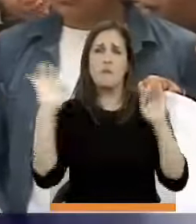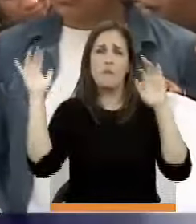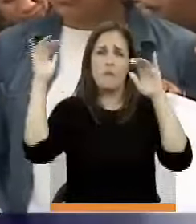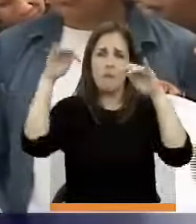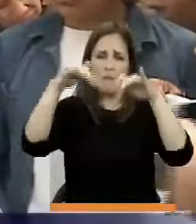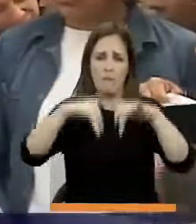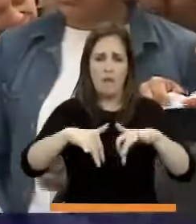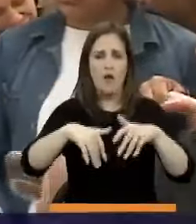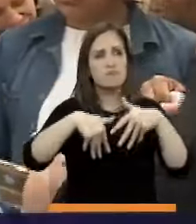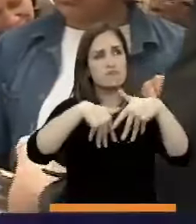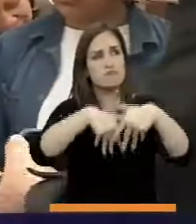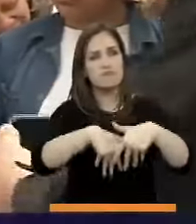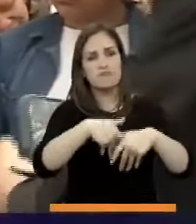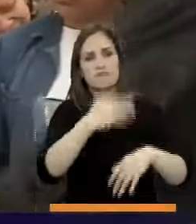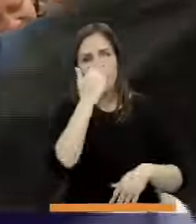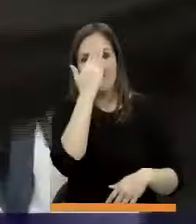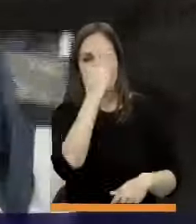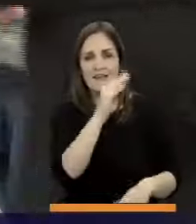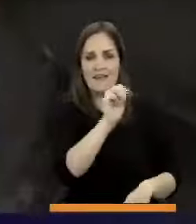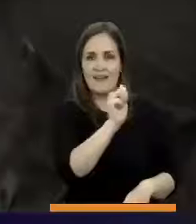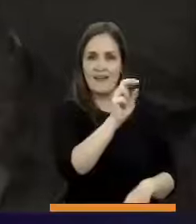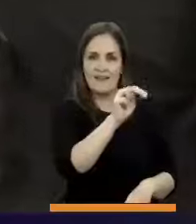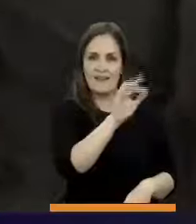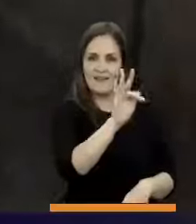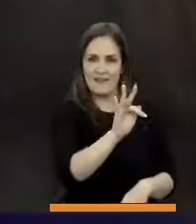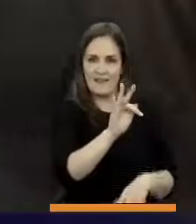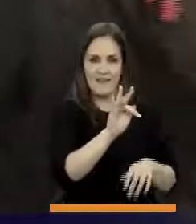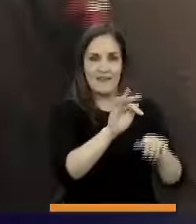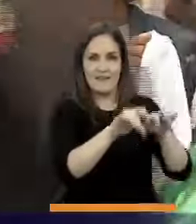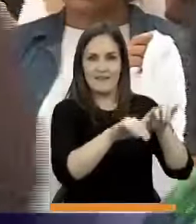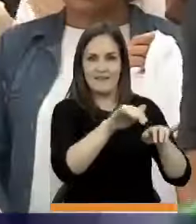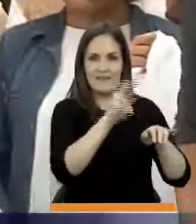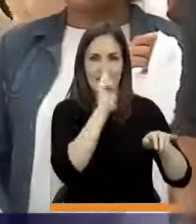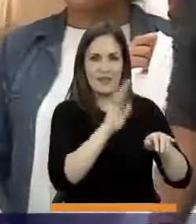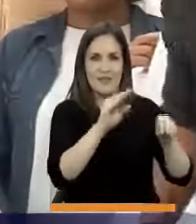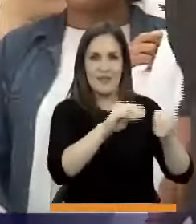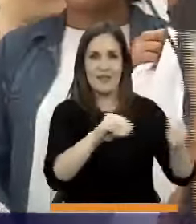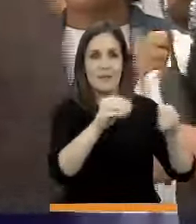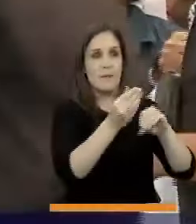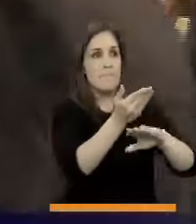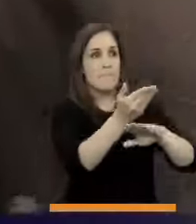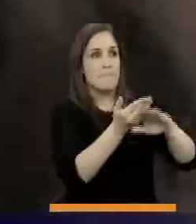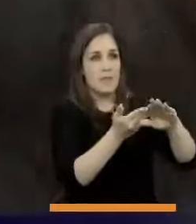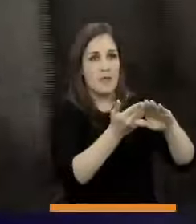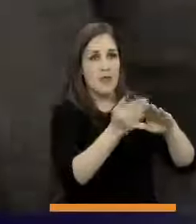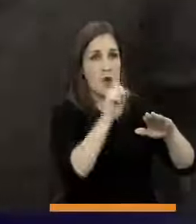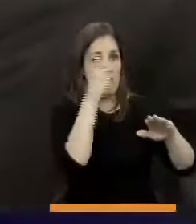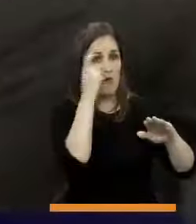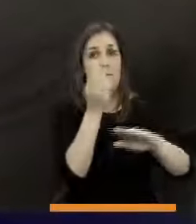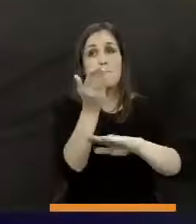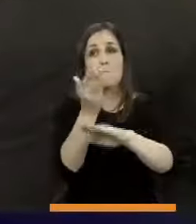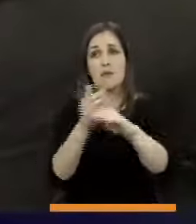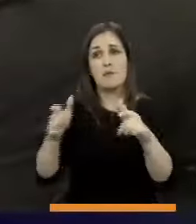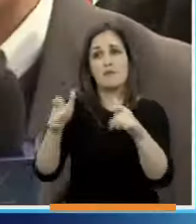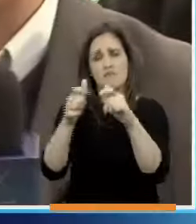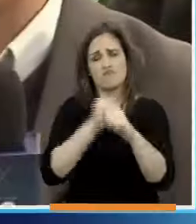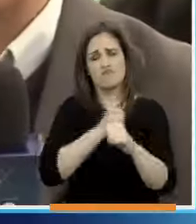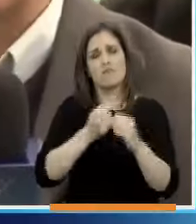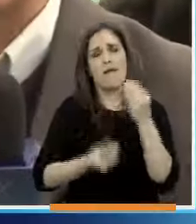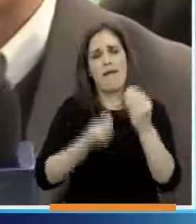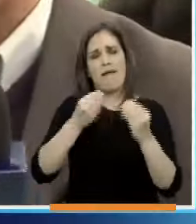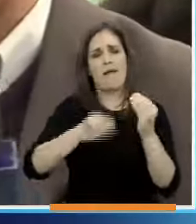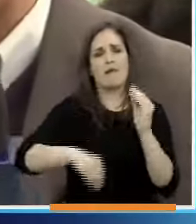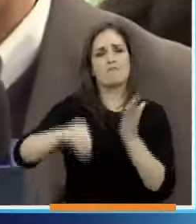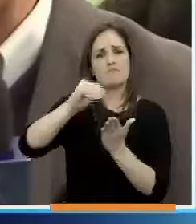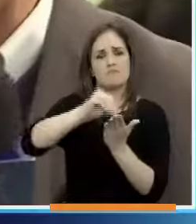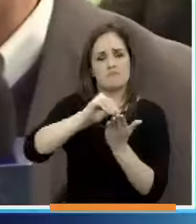han llegado aquí a la Agencia Nacional de Tierras para pedirle al gobierno nacional, pero especialmente al Congreso de la República, que legisle para